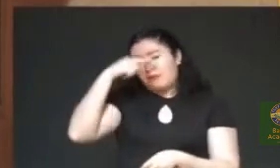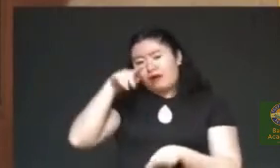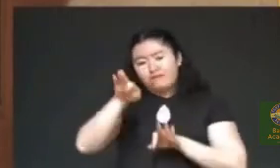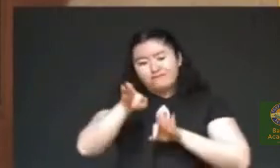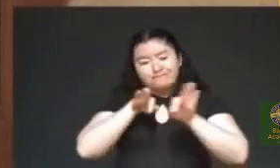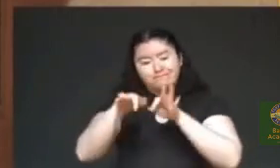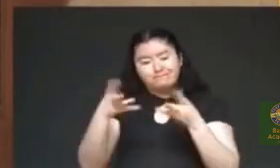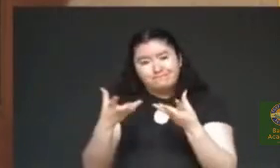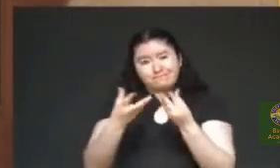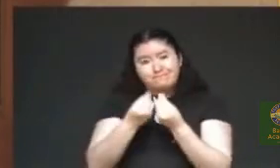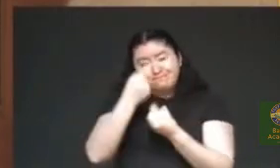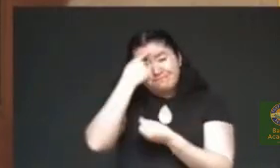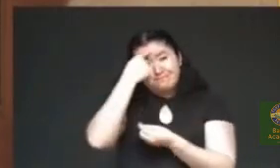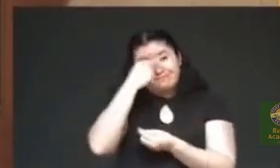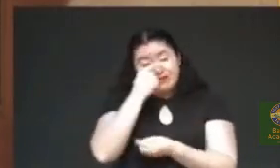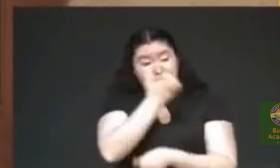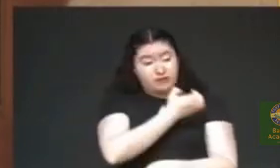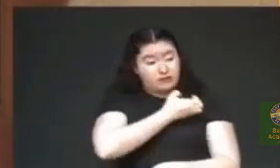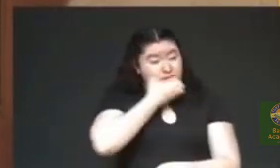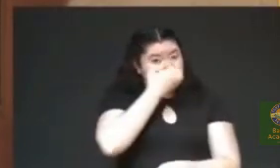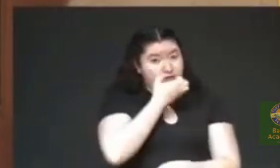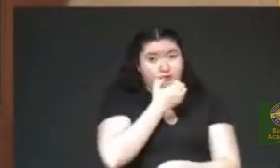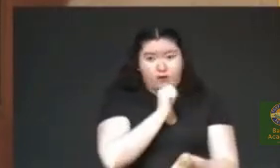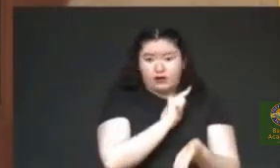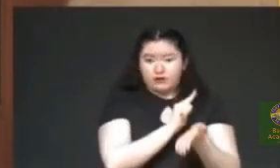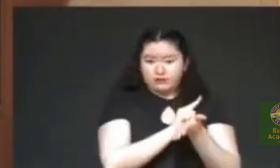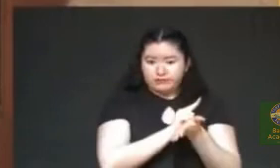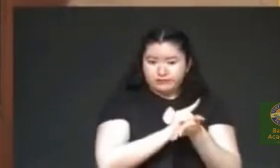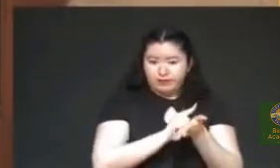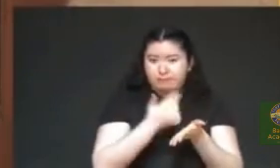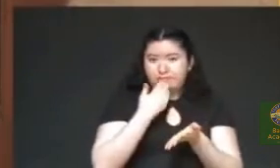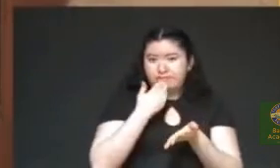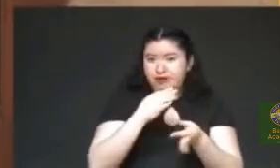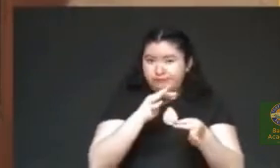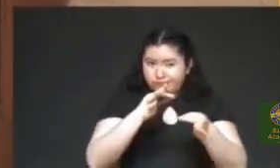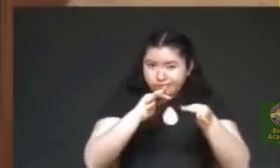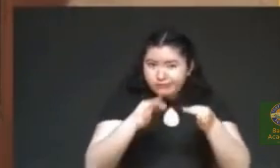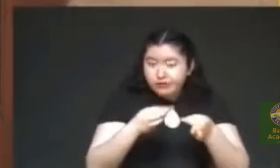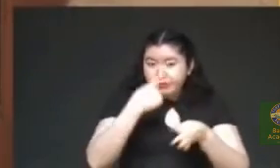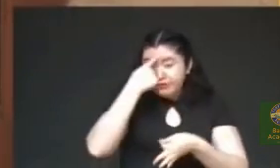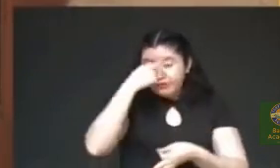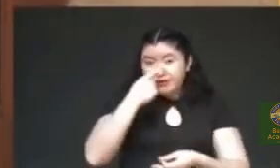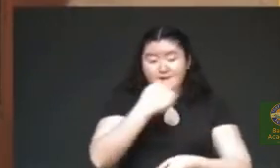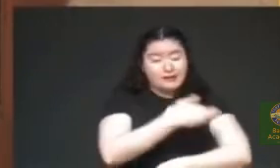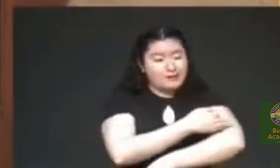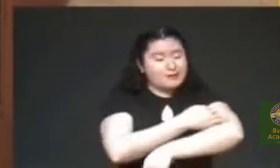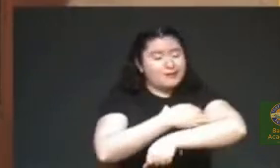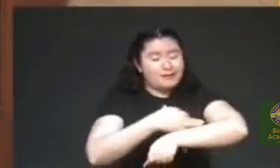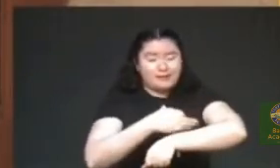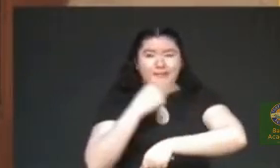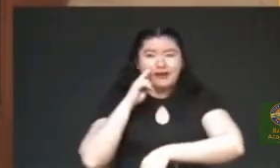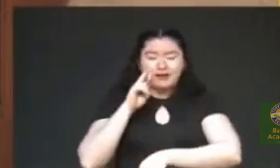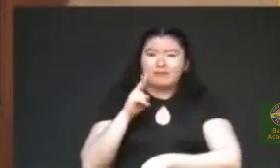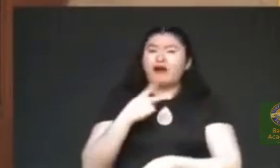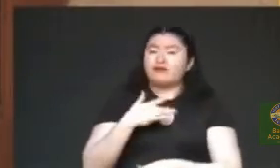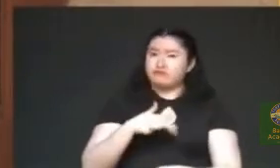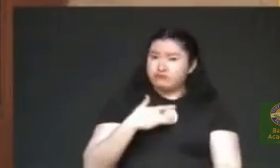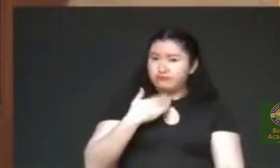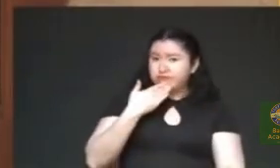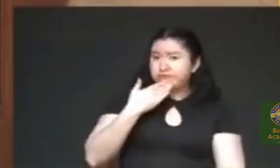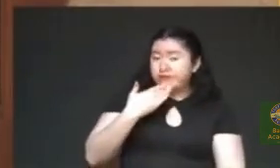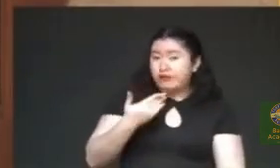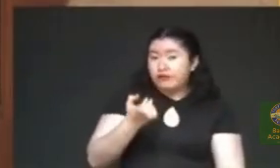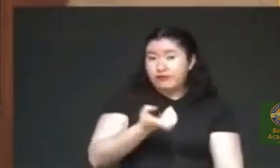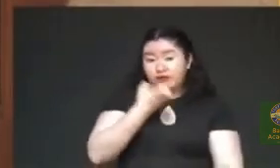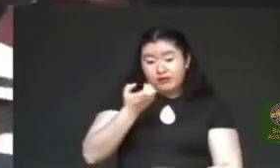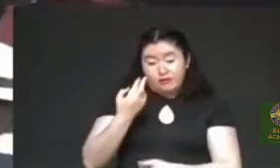mayoría, o todas las escuelas listas para que las familias regresen con las niñas y niños a las escuelas.